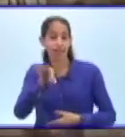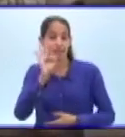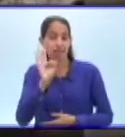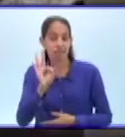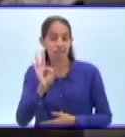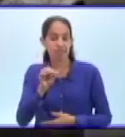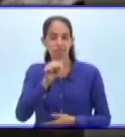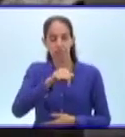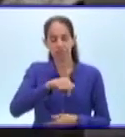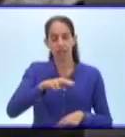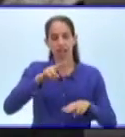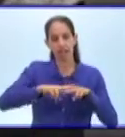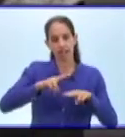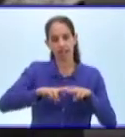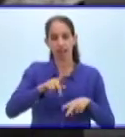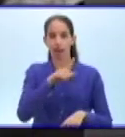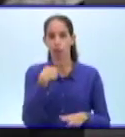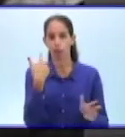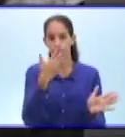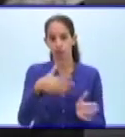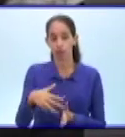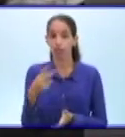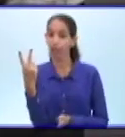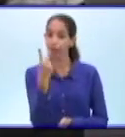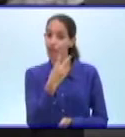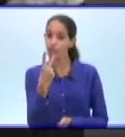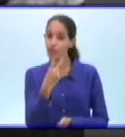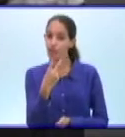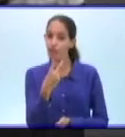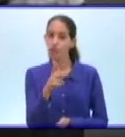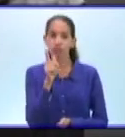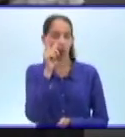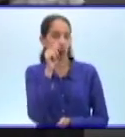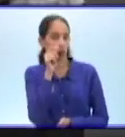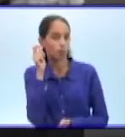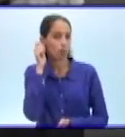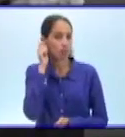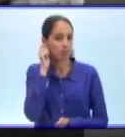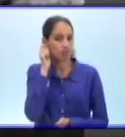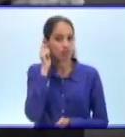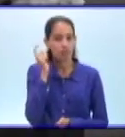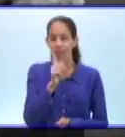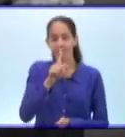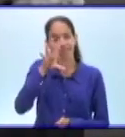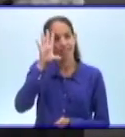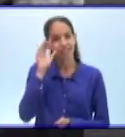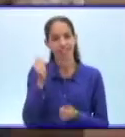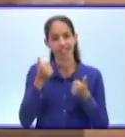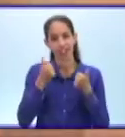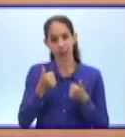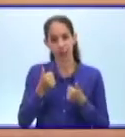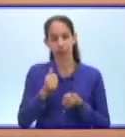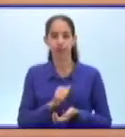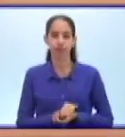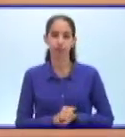El Vedado. A la larga, ambos fueron seres incomprendidos el uno hacia el otro, cada quien con su